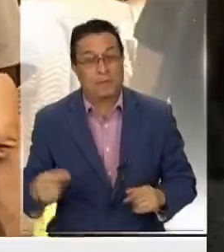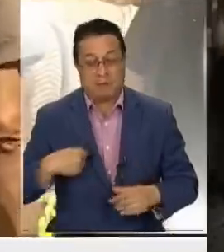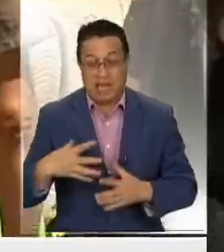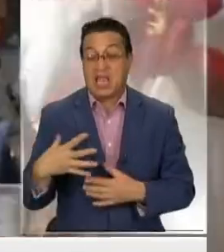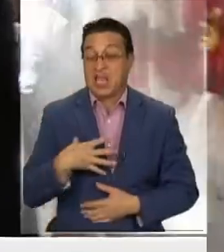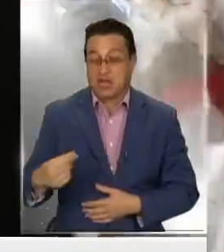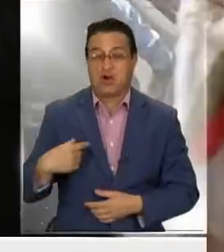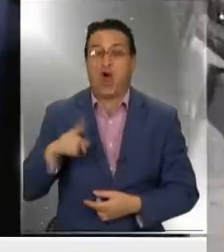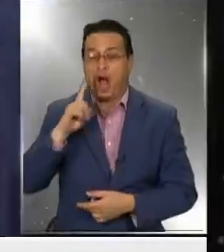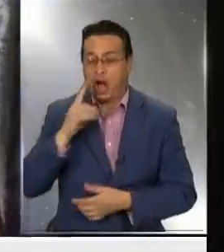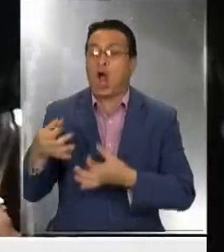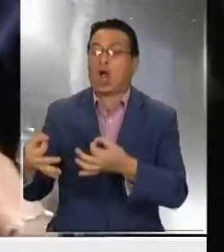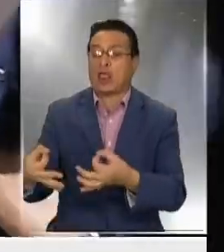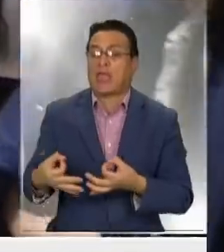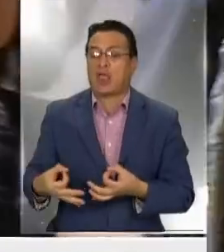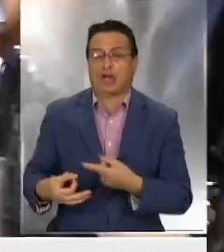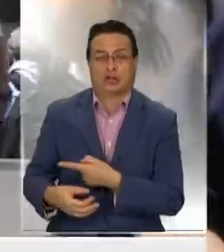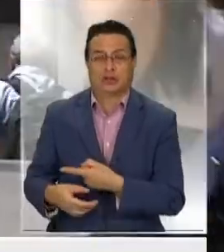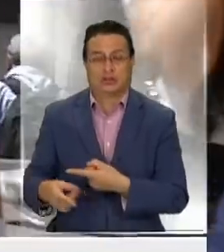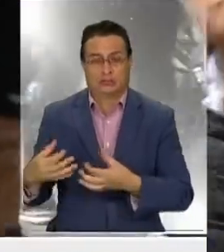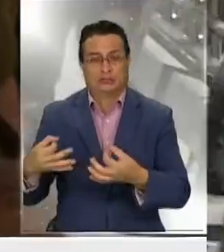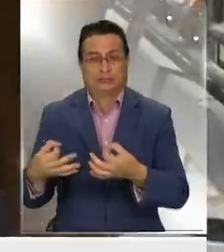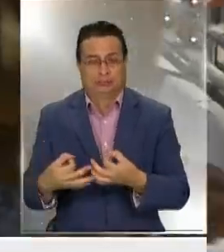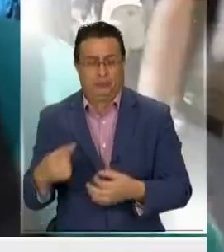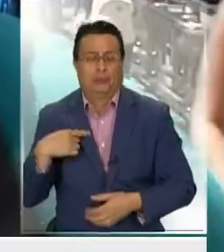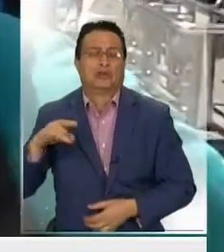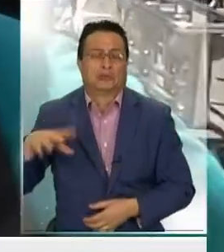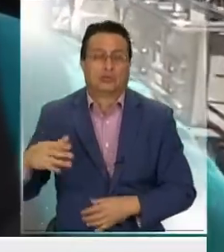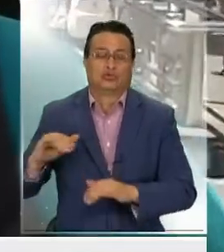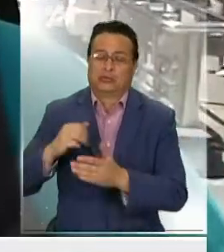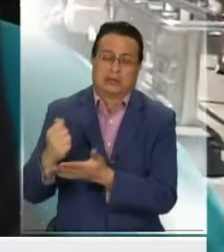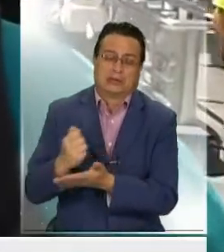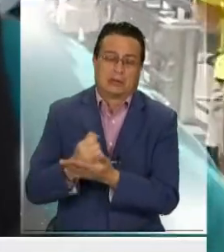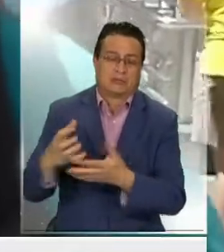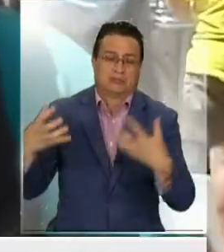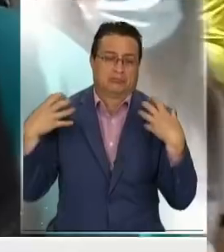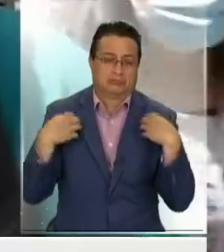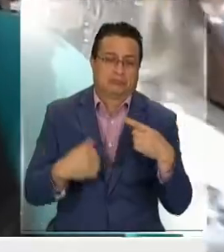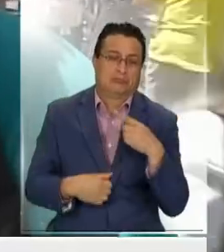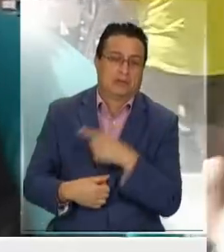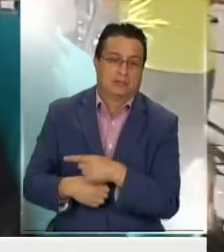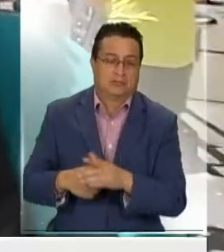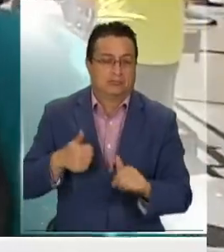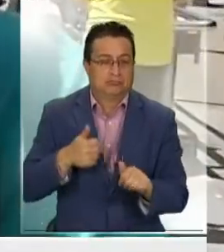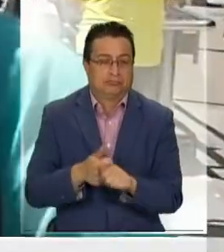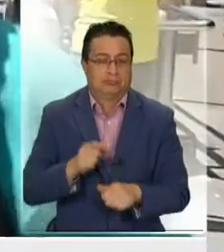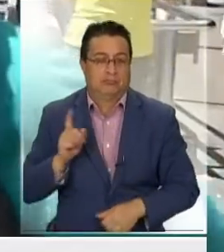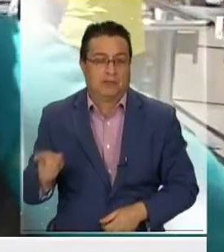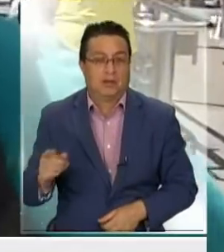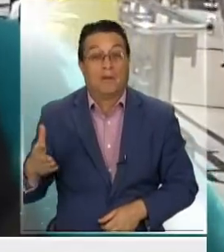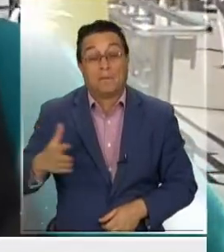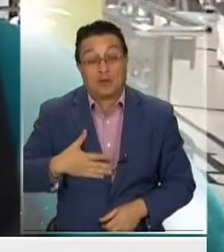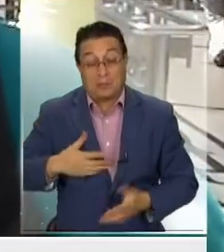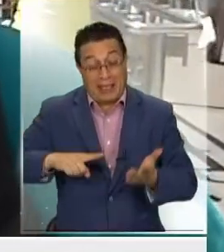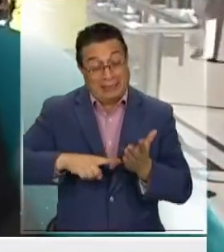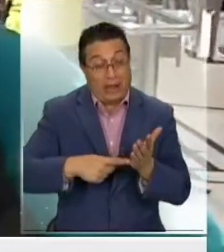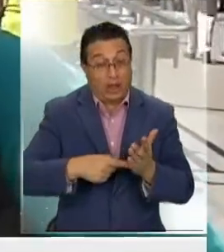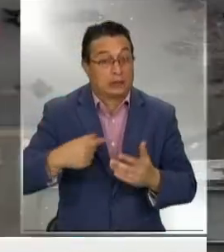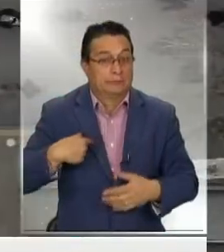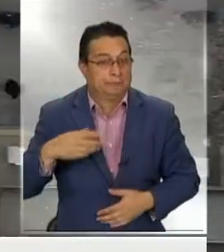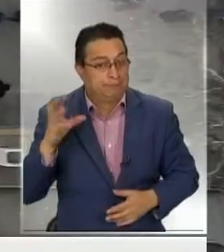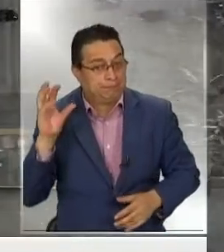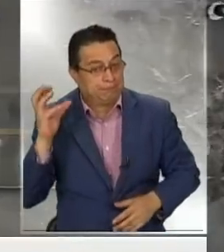como mi hijo es contador auditor, así que él me hace todos los trámites y me asesora más, porque yo en tecnología no lo manejo mucho, un